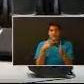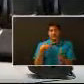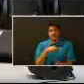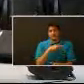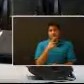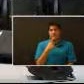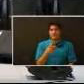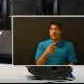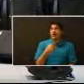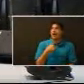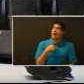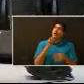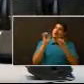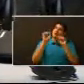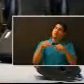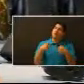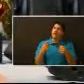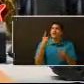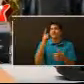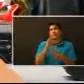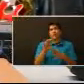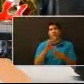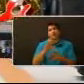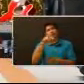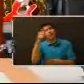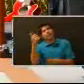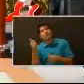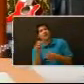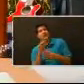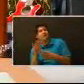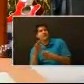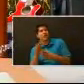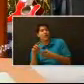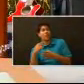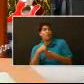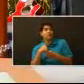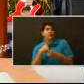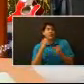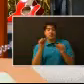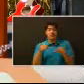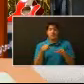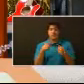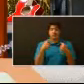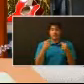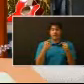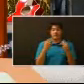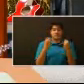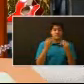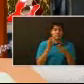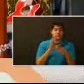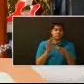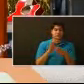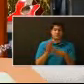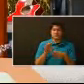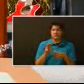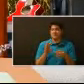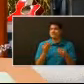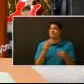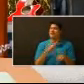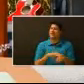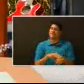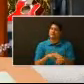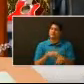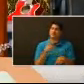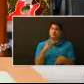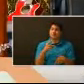Podría hacer esto y el otro, y no, me podría hacer un listado. ¿Qué más? ¿Qué haría usted si